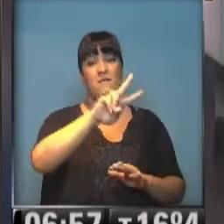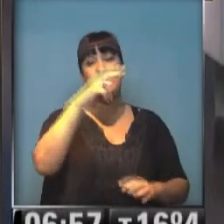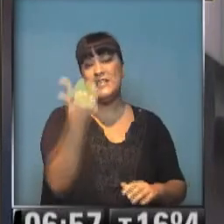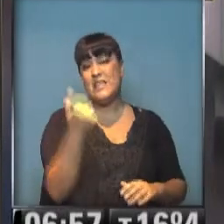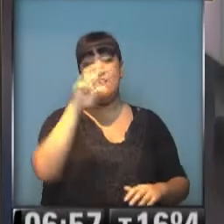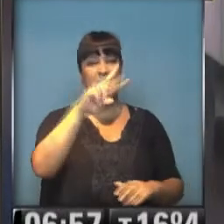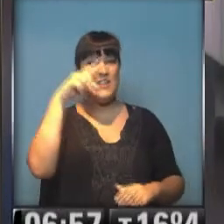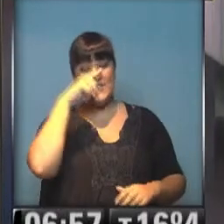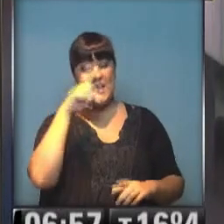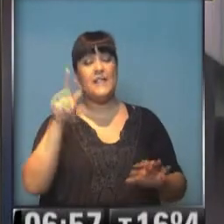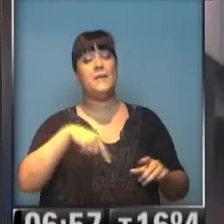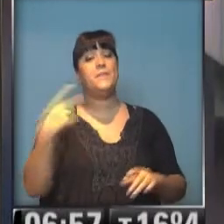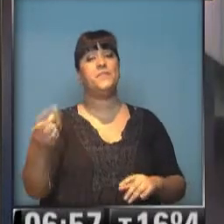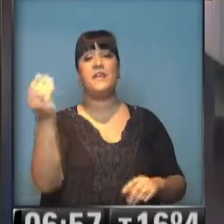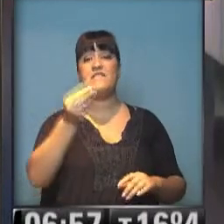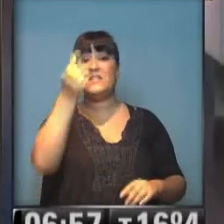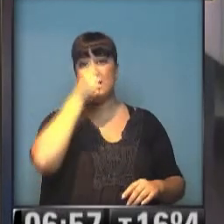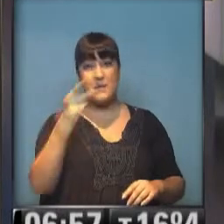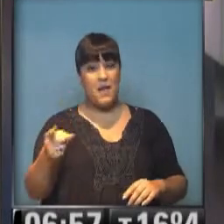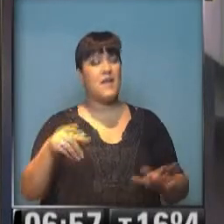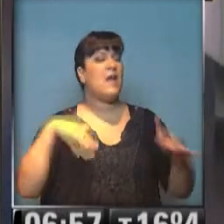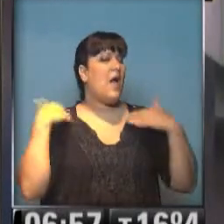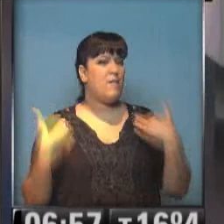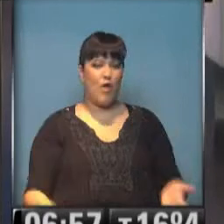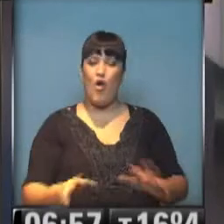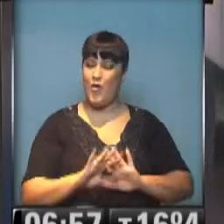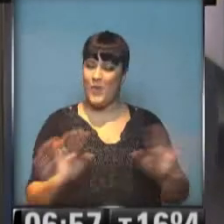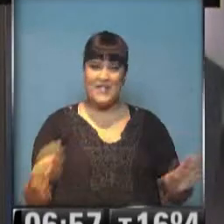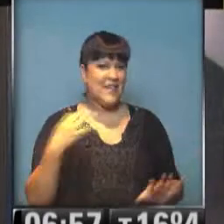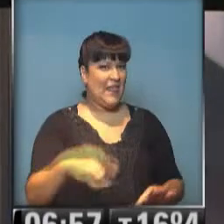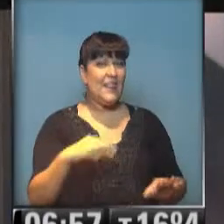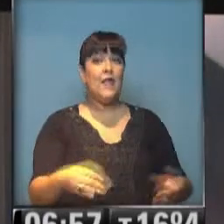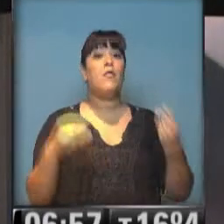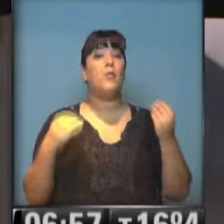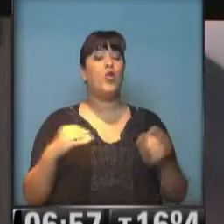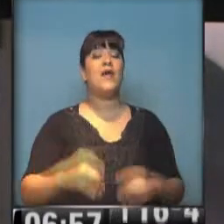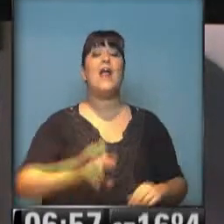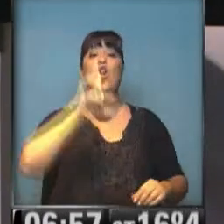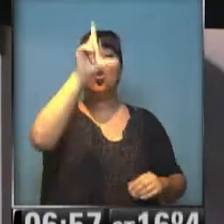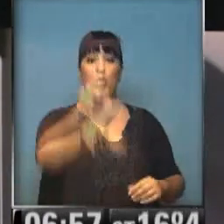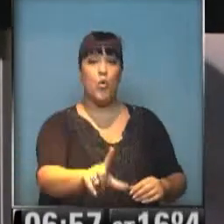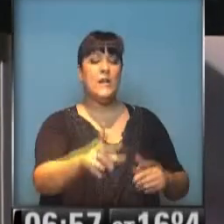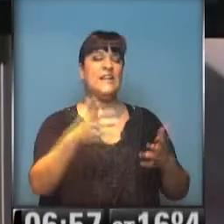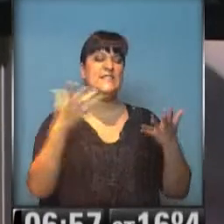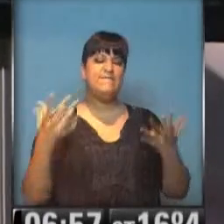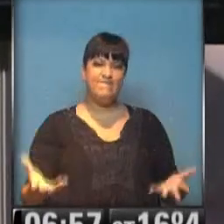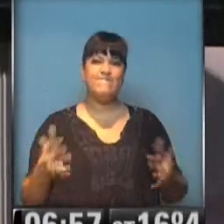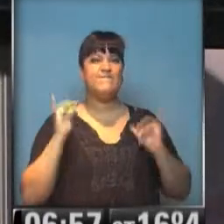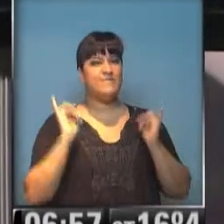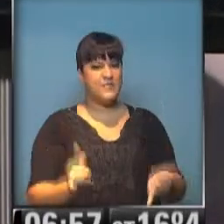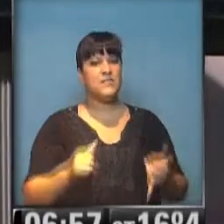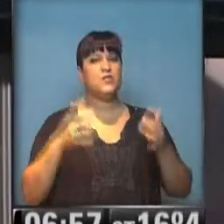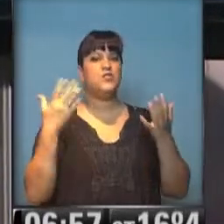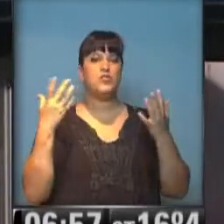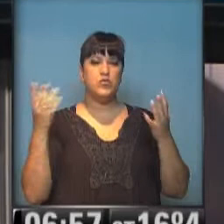26-27 y el fin de semana, aprovechenlo mucho, que el lunes, ay sí, esto de más